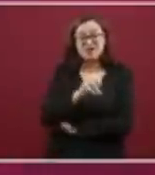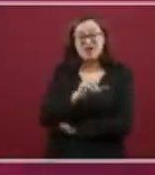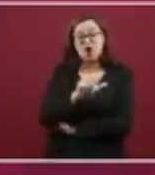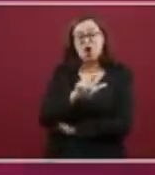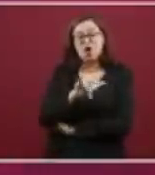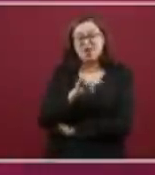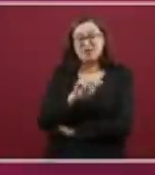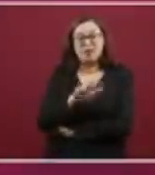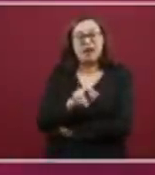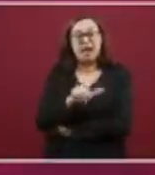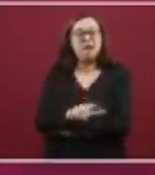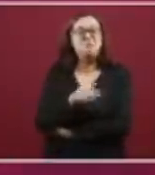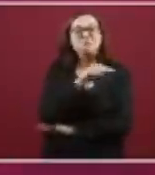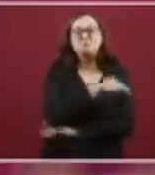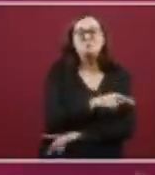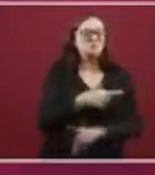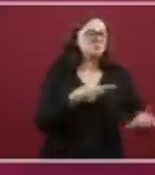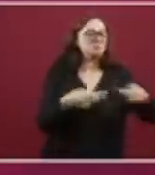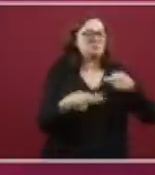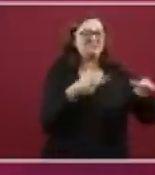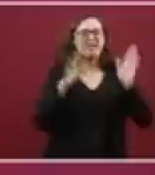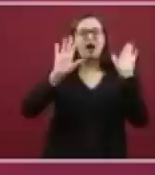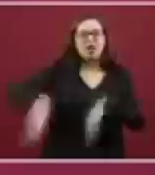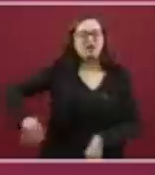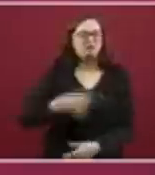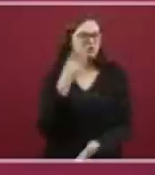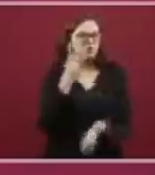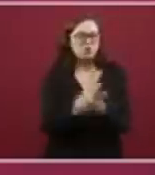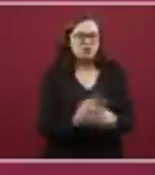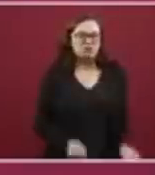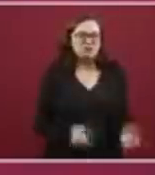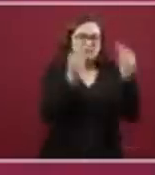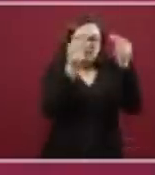Para ellos el mercado